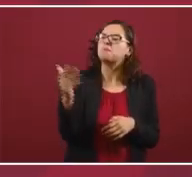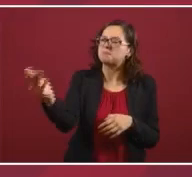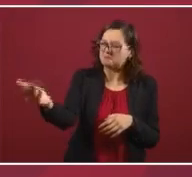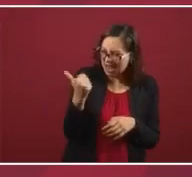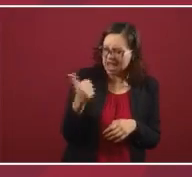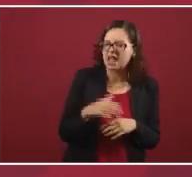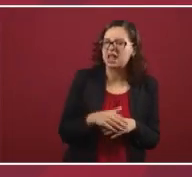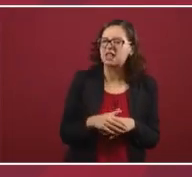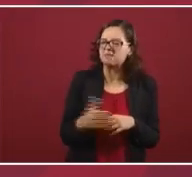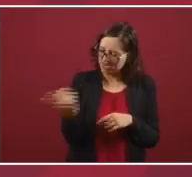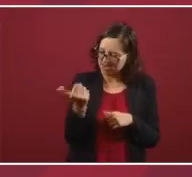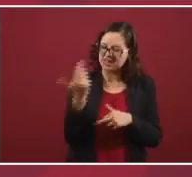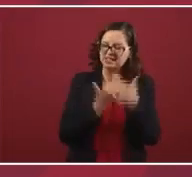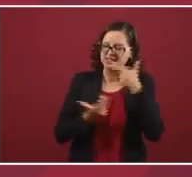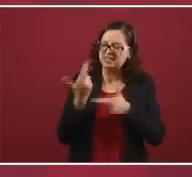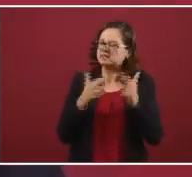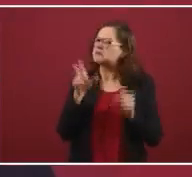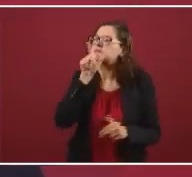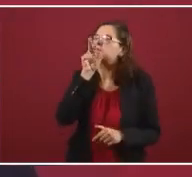nosotros tenemos